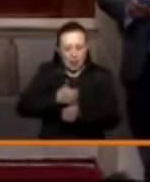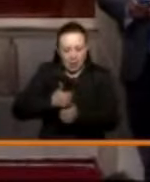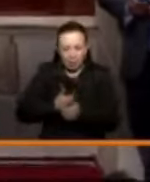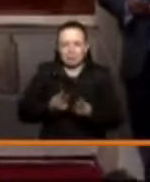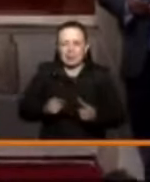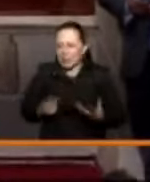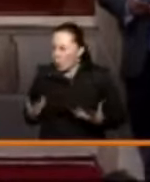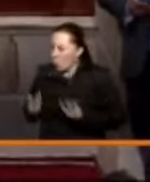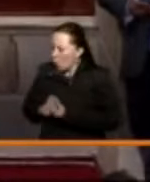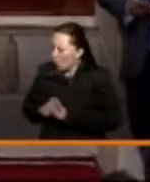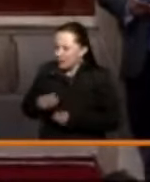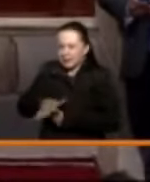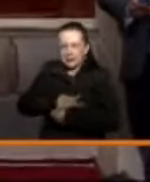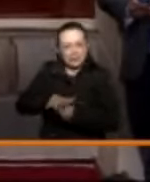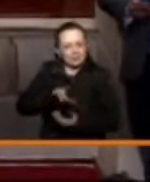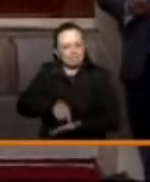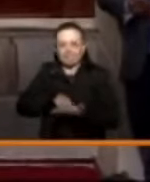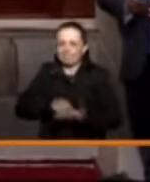colectivas.